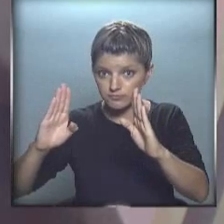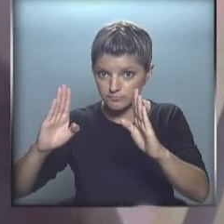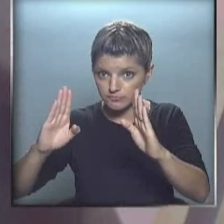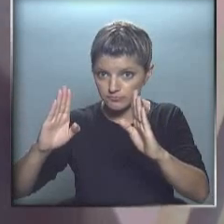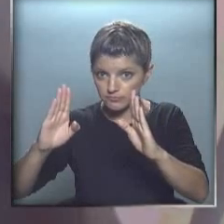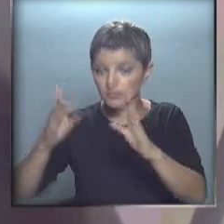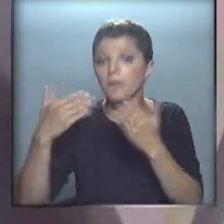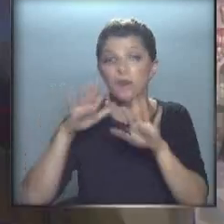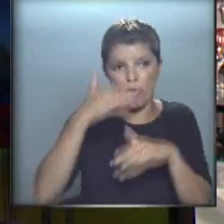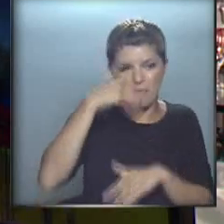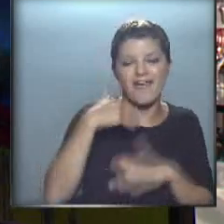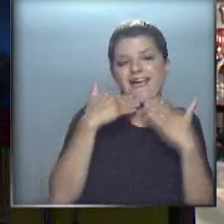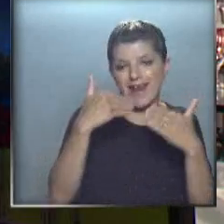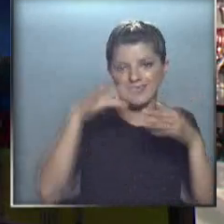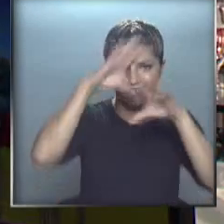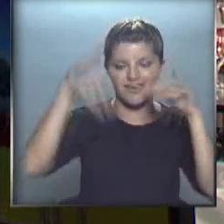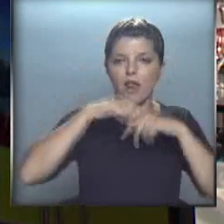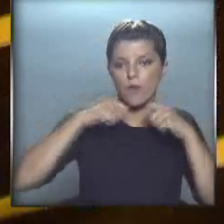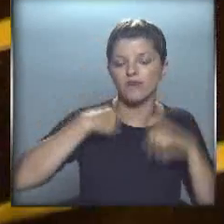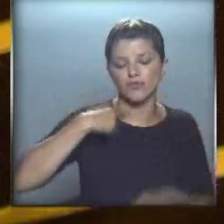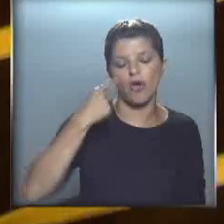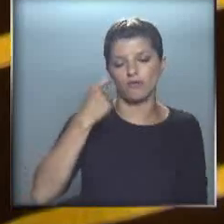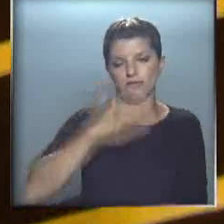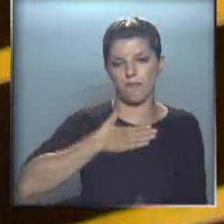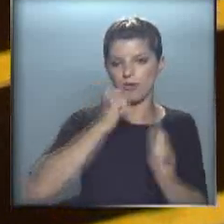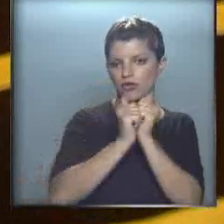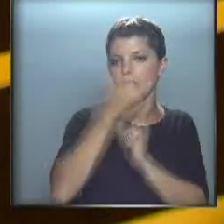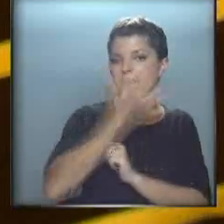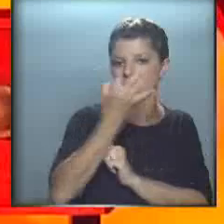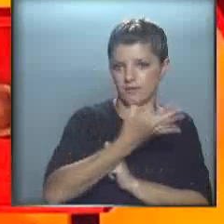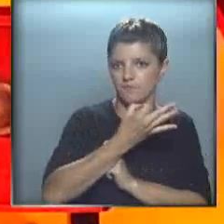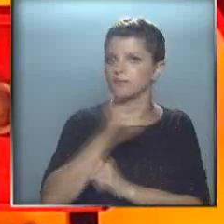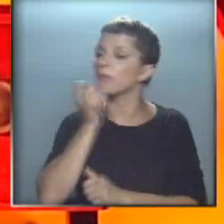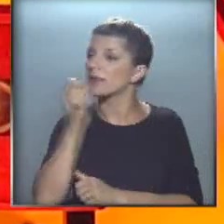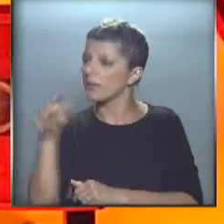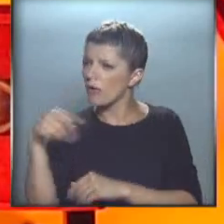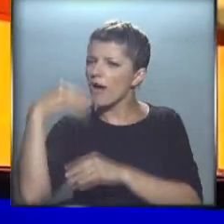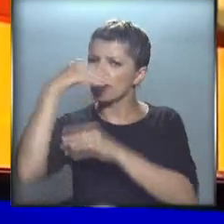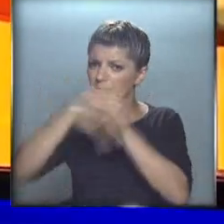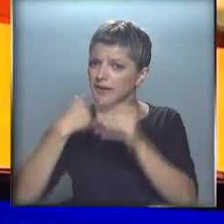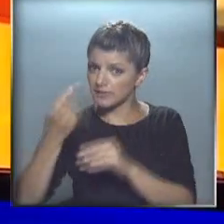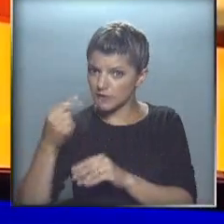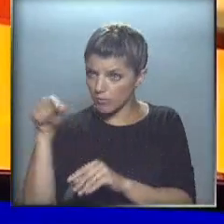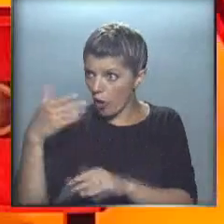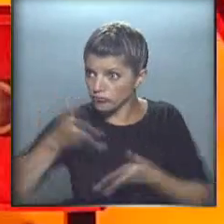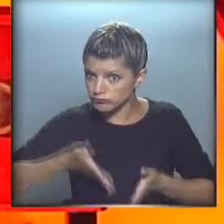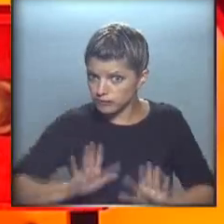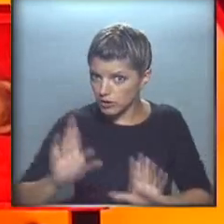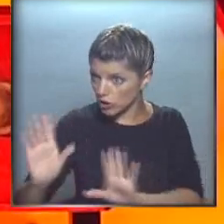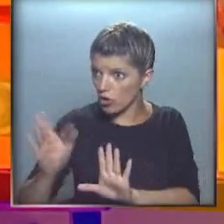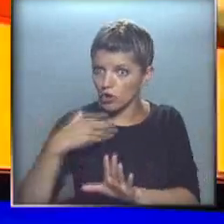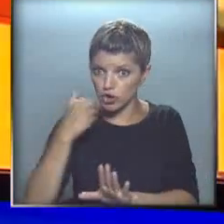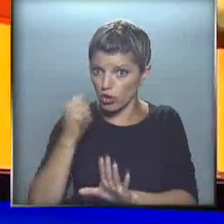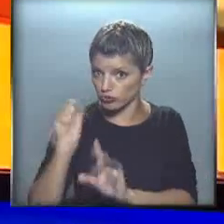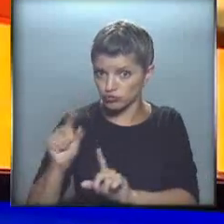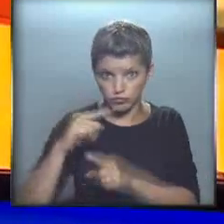abuelas, supe que era Juan. Vos, cuando vivías con esta familia, ellos nunca te dijeron que eras adoptado. Siempre te hacían creer que eras hijo biológico de ellos. Ellos siempre